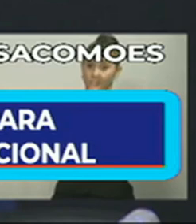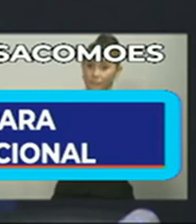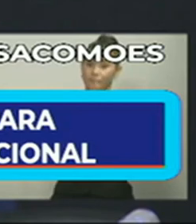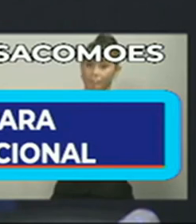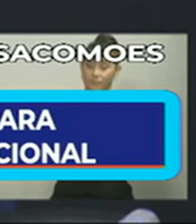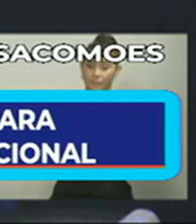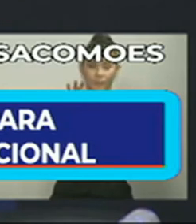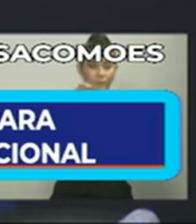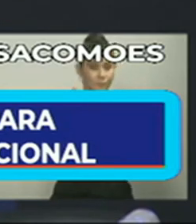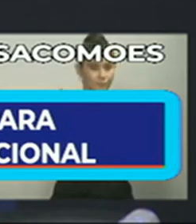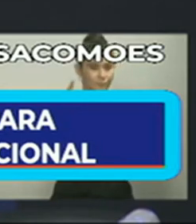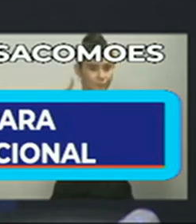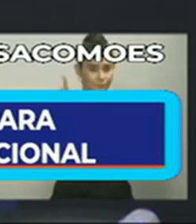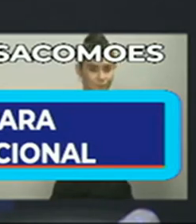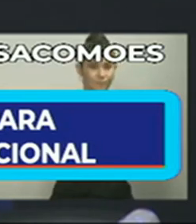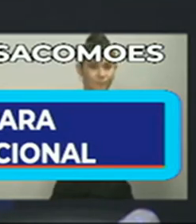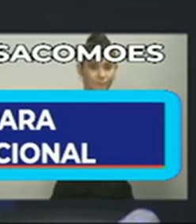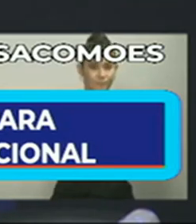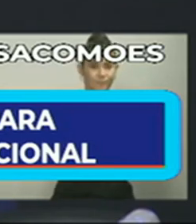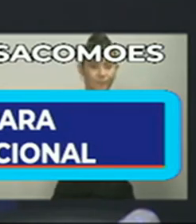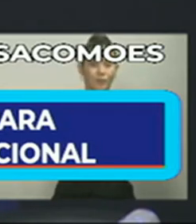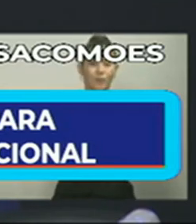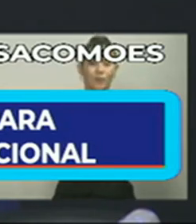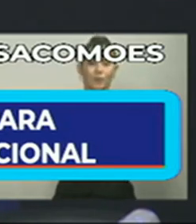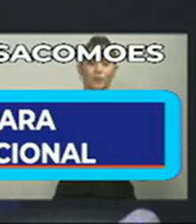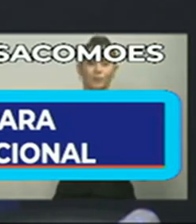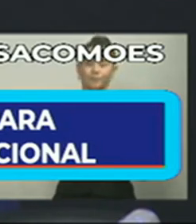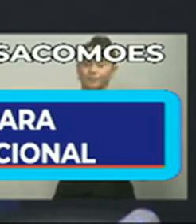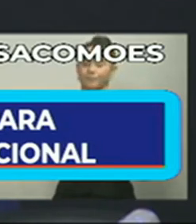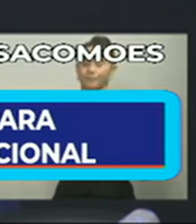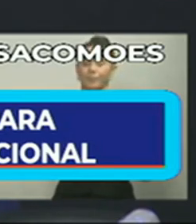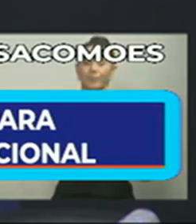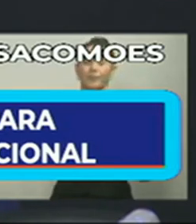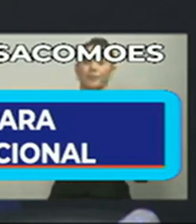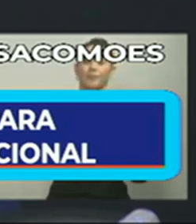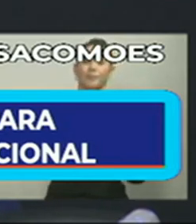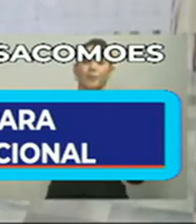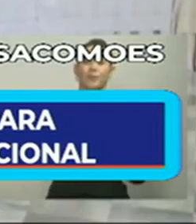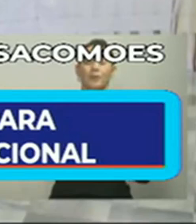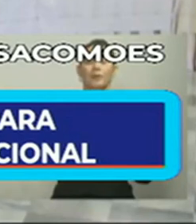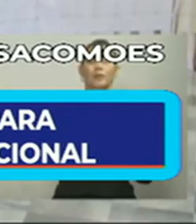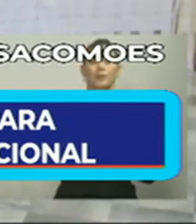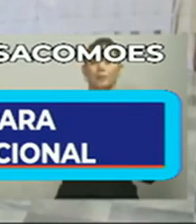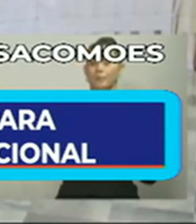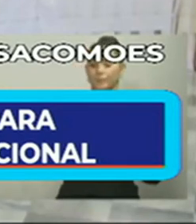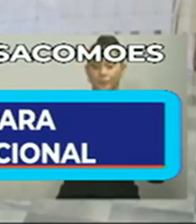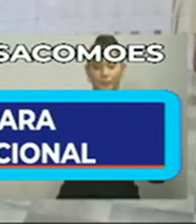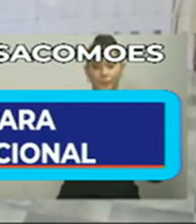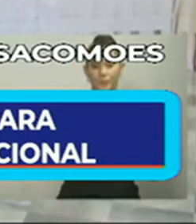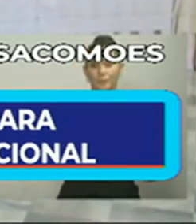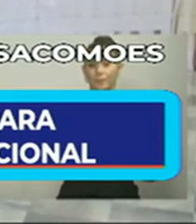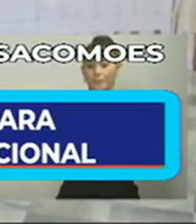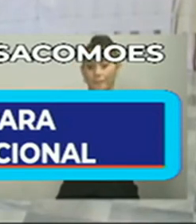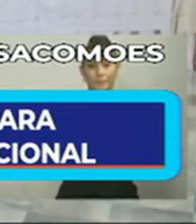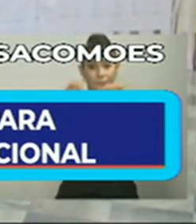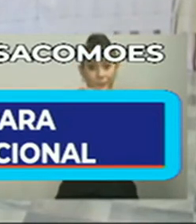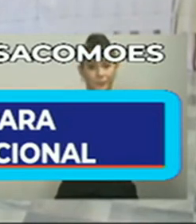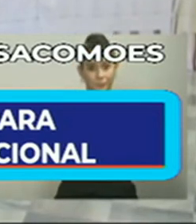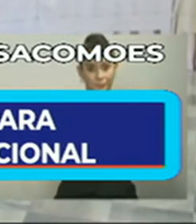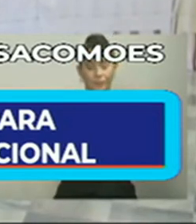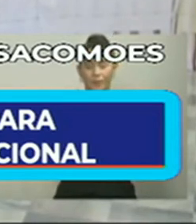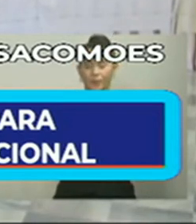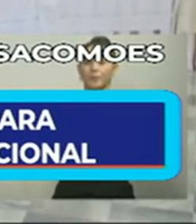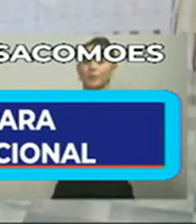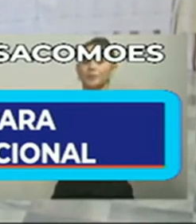de la Policía Nacional, sentimos que se estaban abriendo una gran ventaja de oportunidades para ayudar